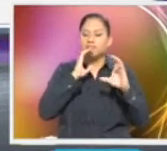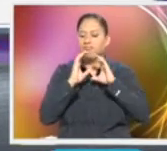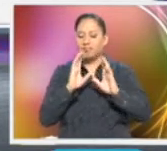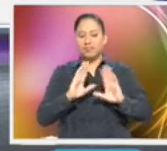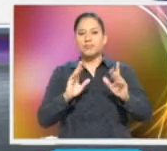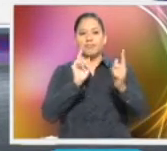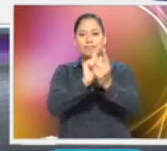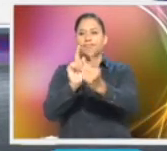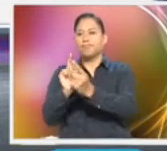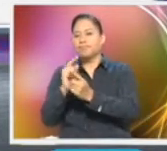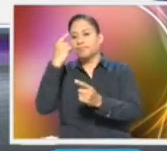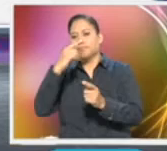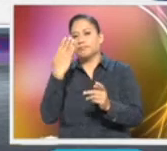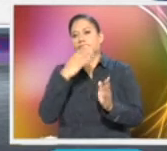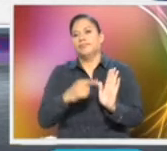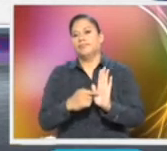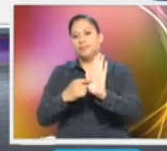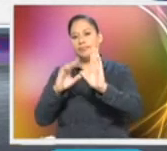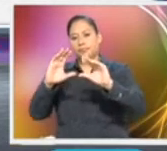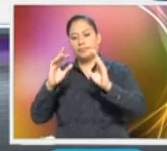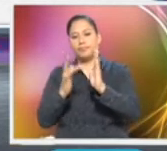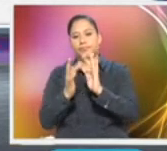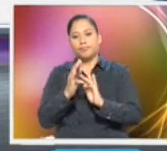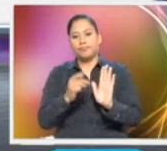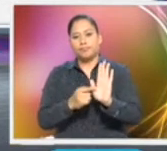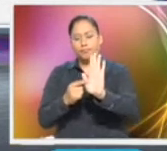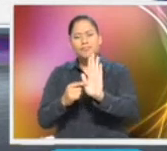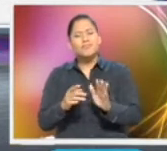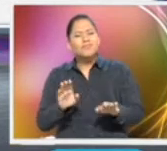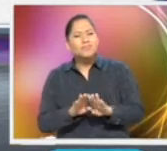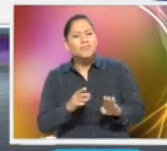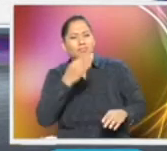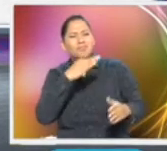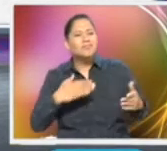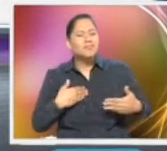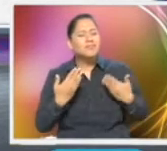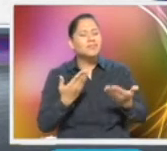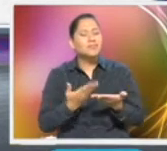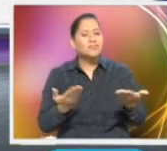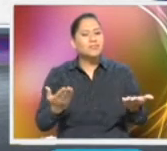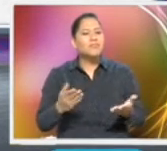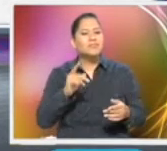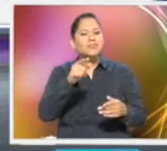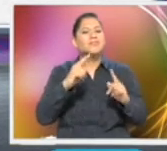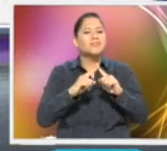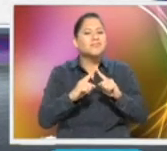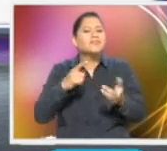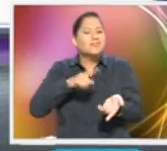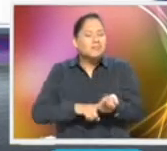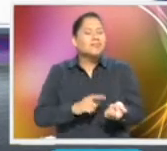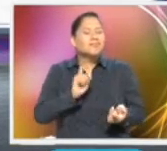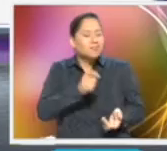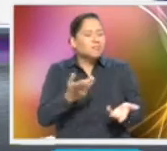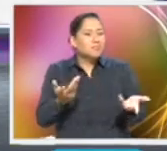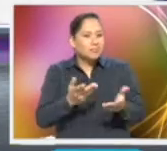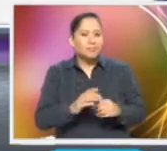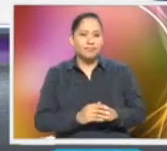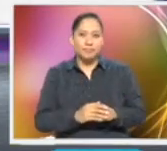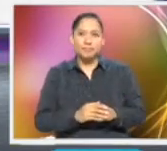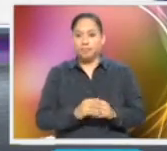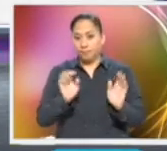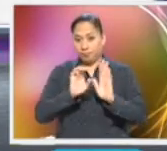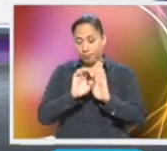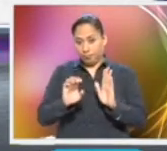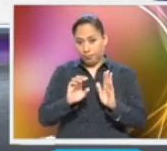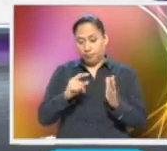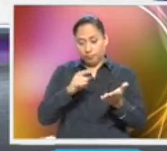comunicación para poder llevar el mensaje de Cristo. Oye, ¿cómo se lleva a cabo esta celebración? ¿Qué es lo que hacen las En iglesias? realidad, desde el punto de